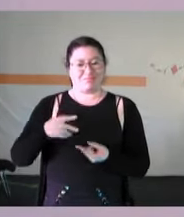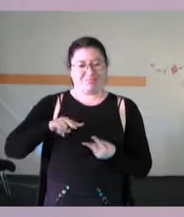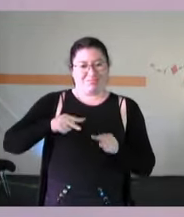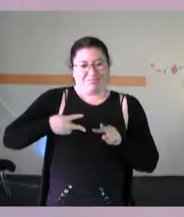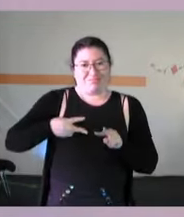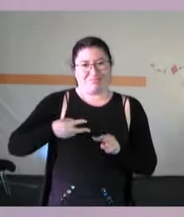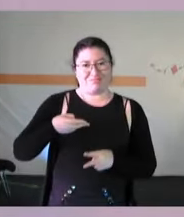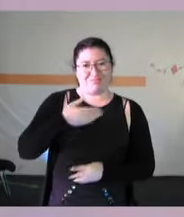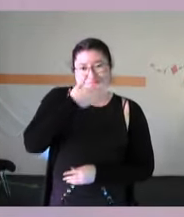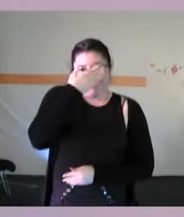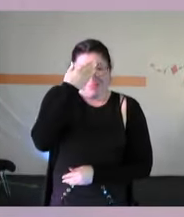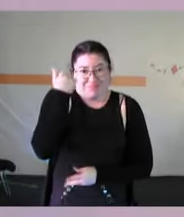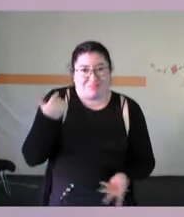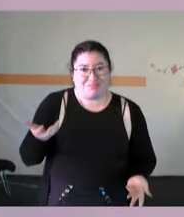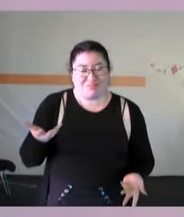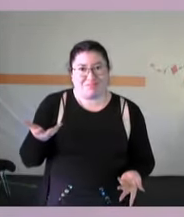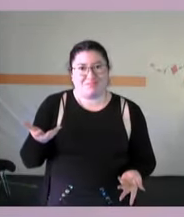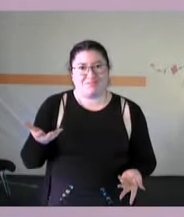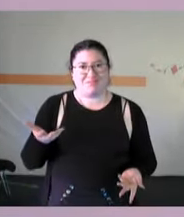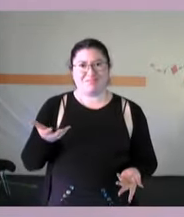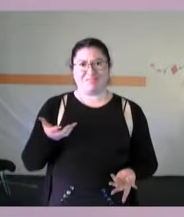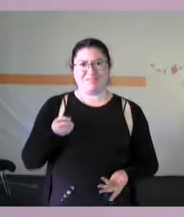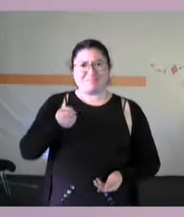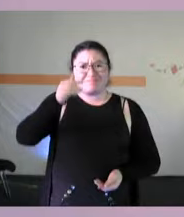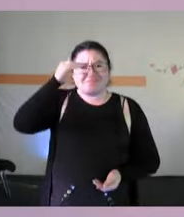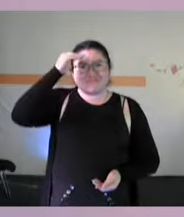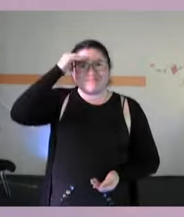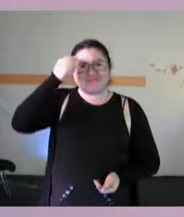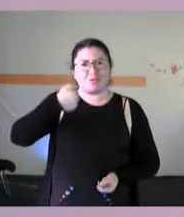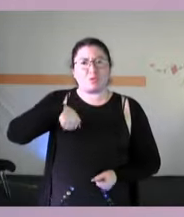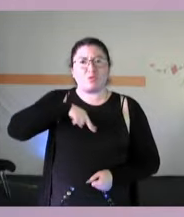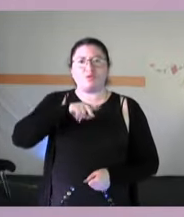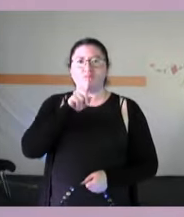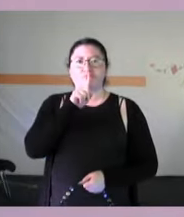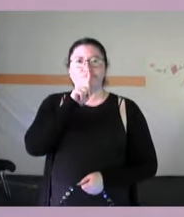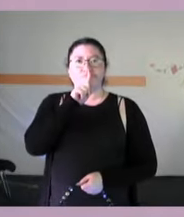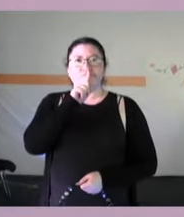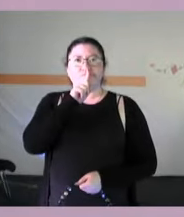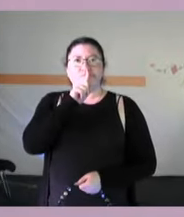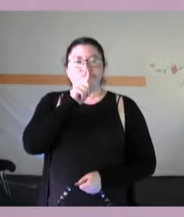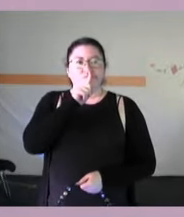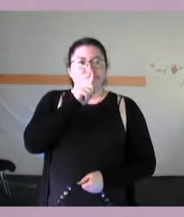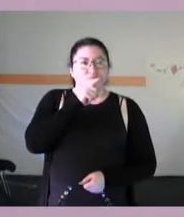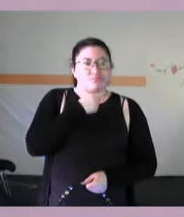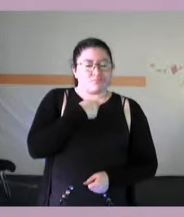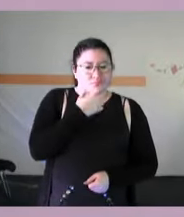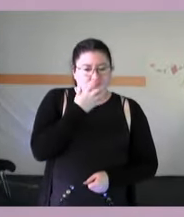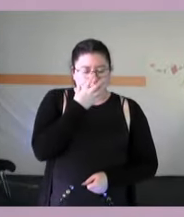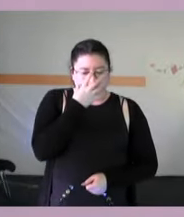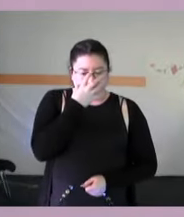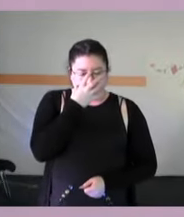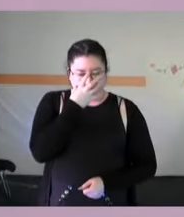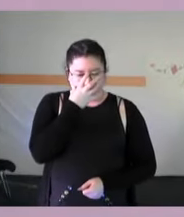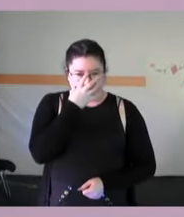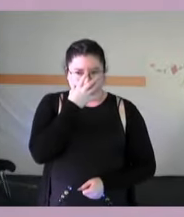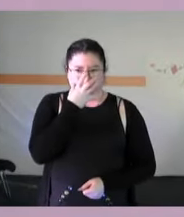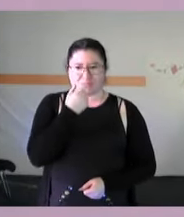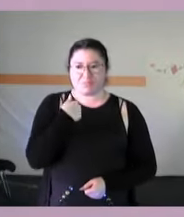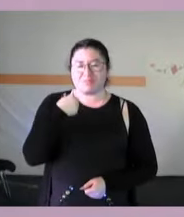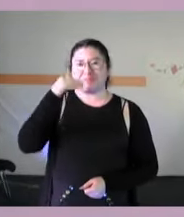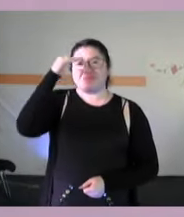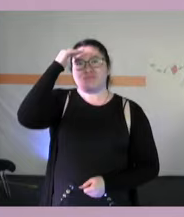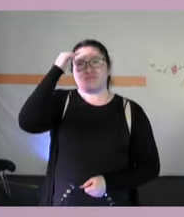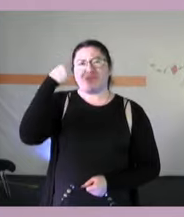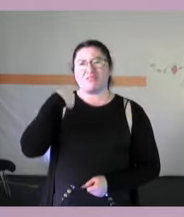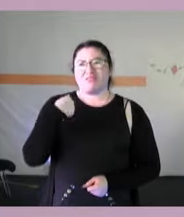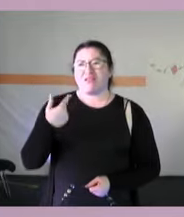¿Se imaginan que no supiéramos? ¿Que lo guardáramos en silencio porque nos daba vergüenza? ¿Pensar qué hice